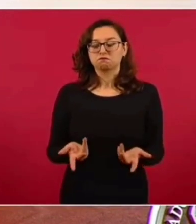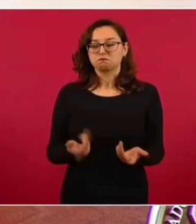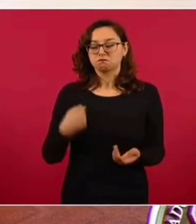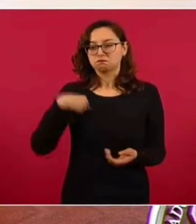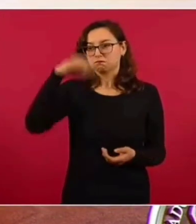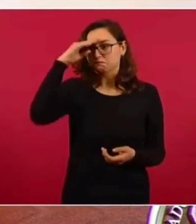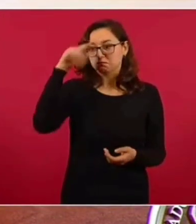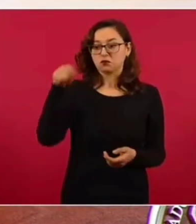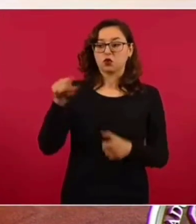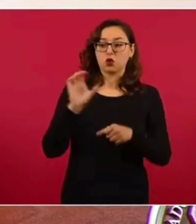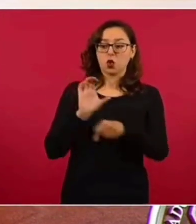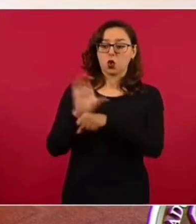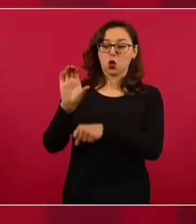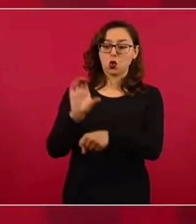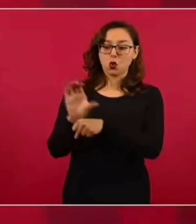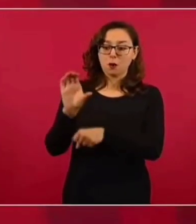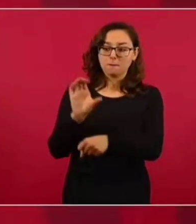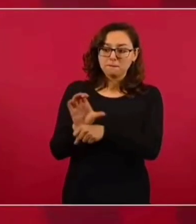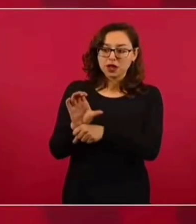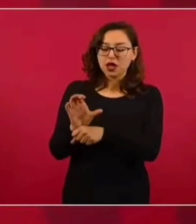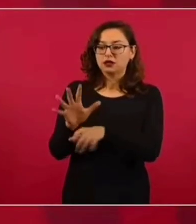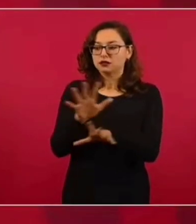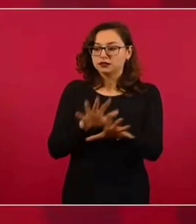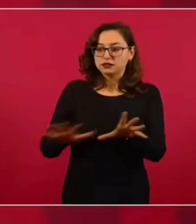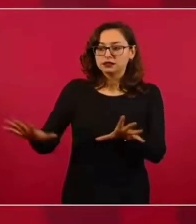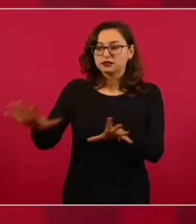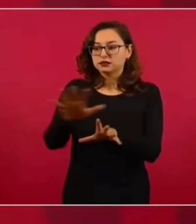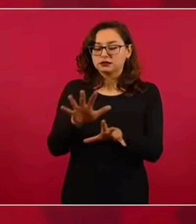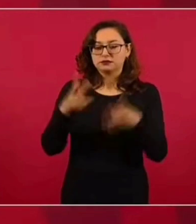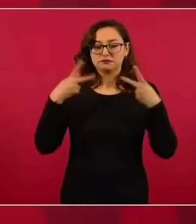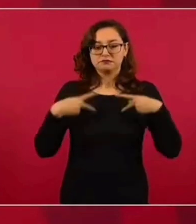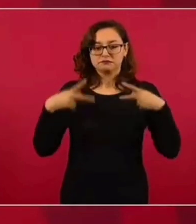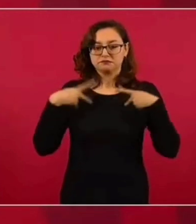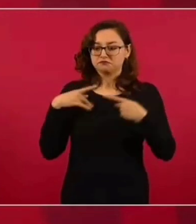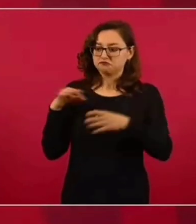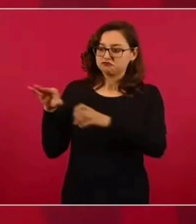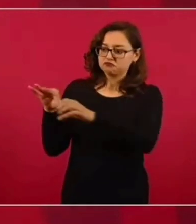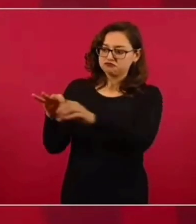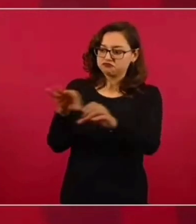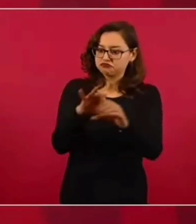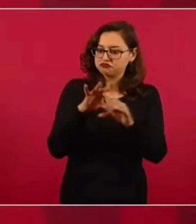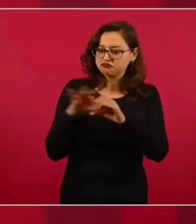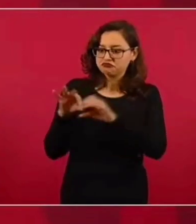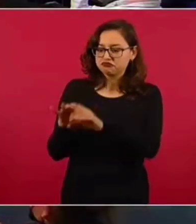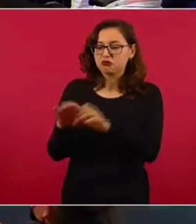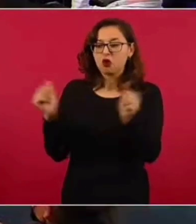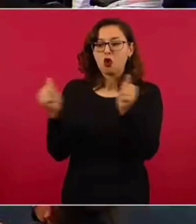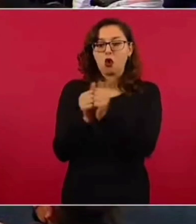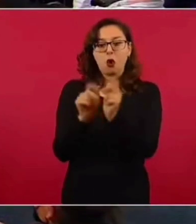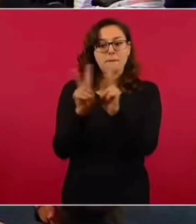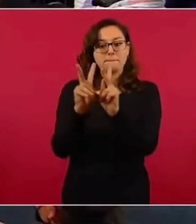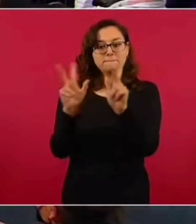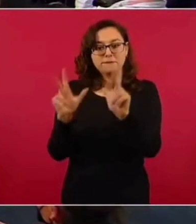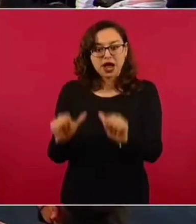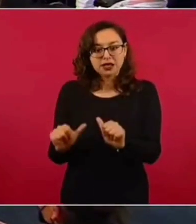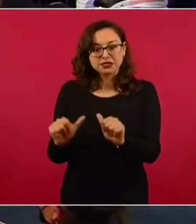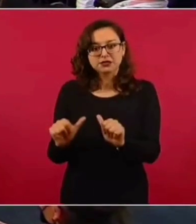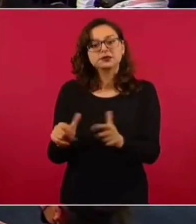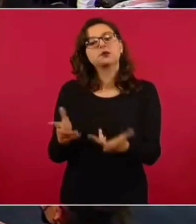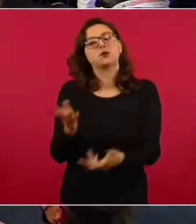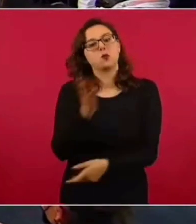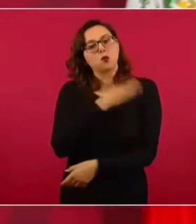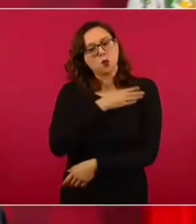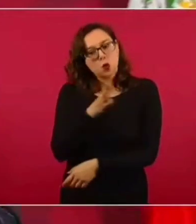mundo si las elecciones transcurren de manera pacífica. Quien